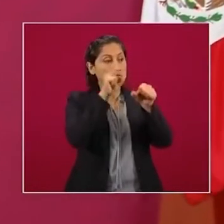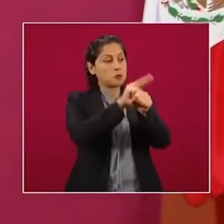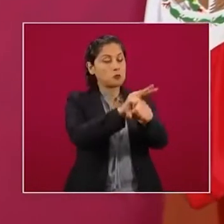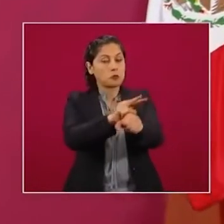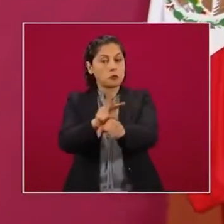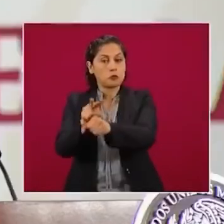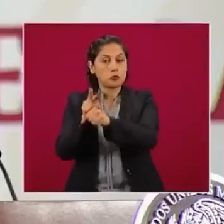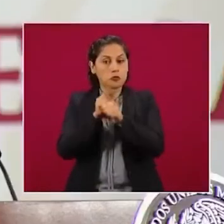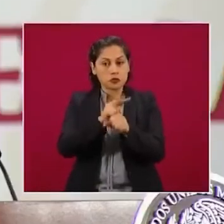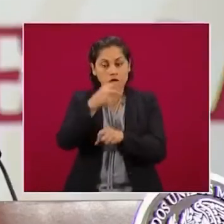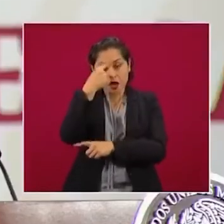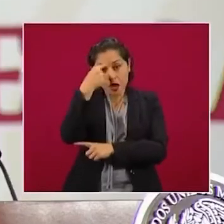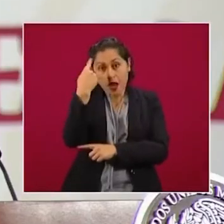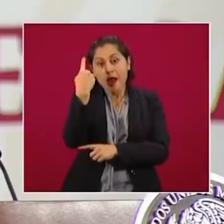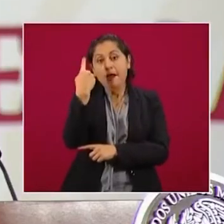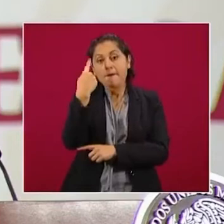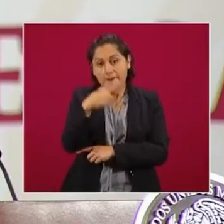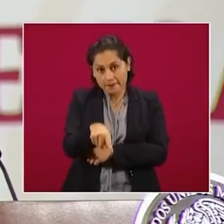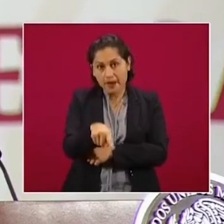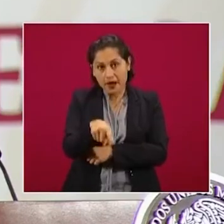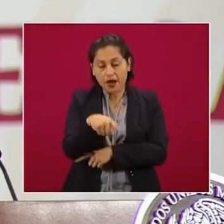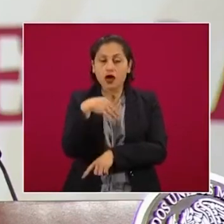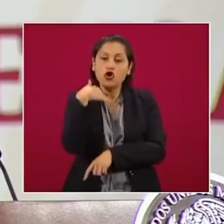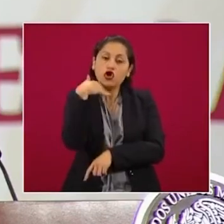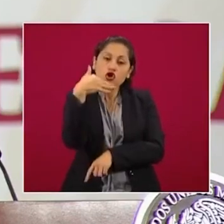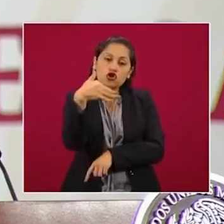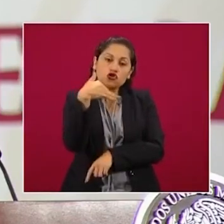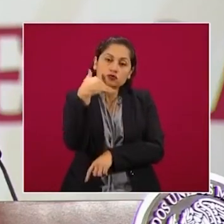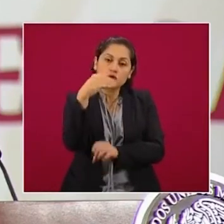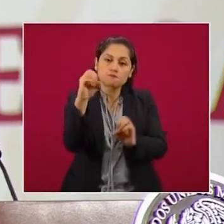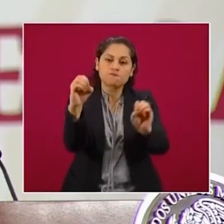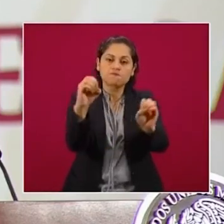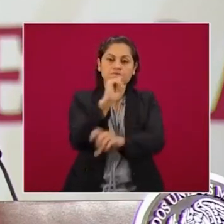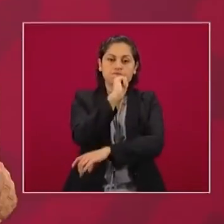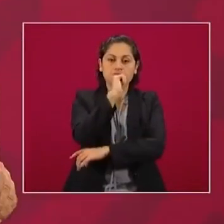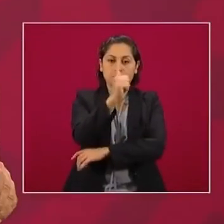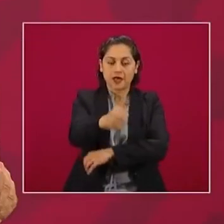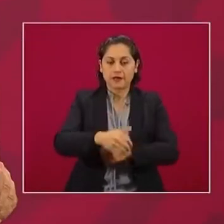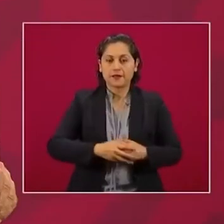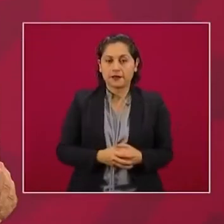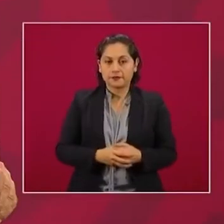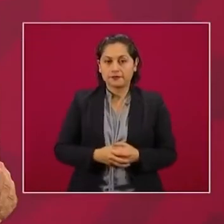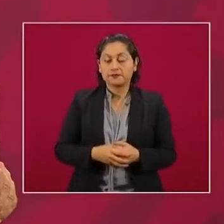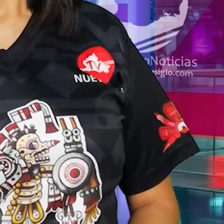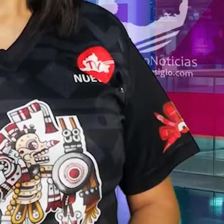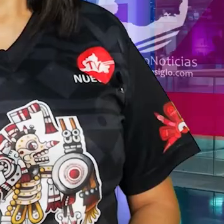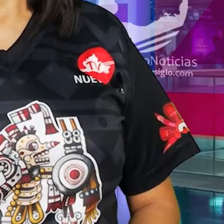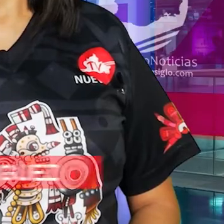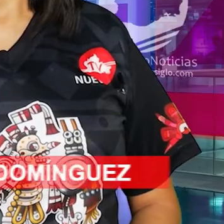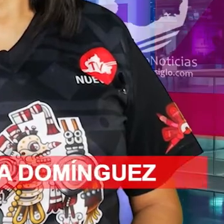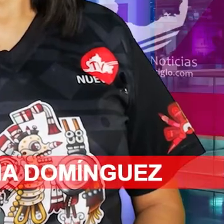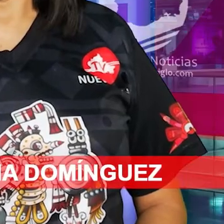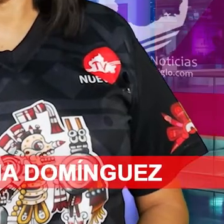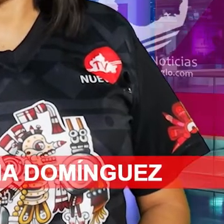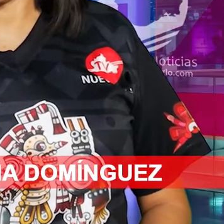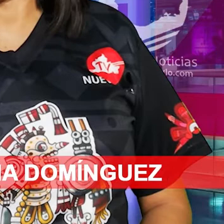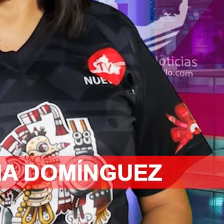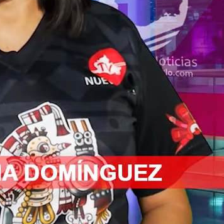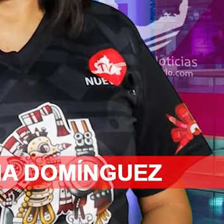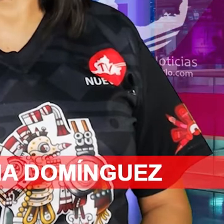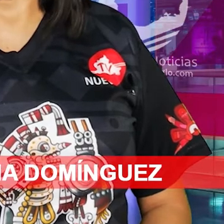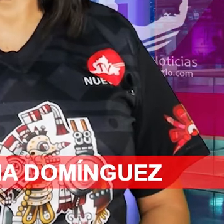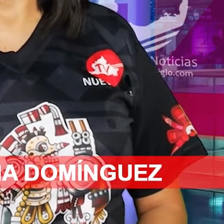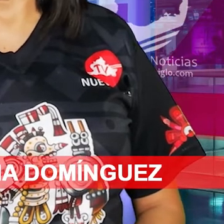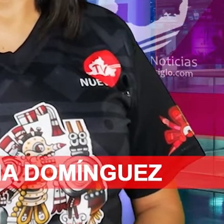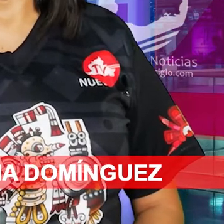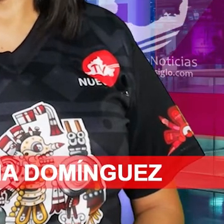para garantizar cero corrupción y que nos rinda el presupuesto. El presidente de la República,